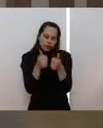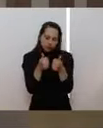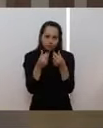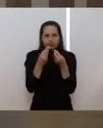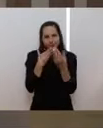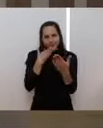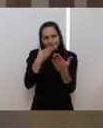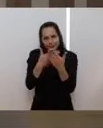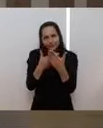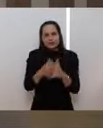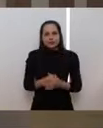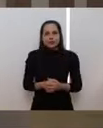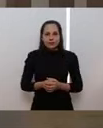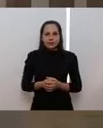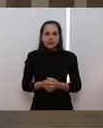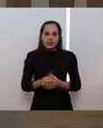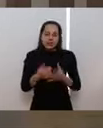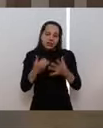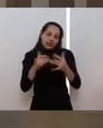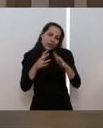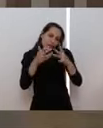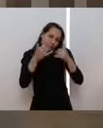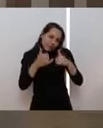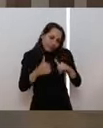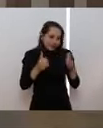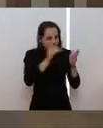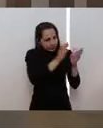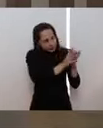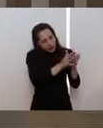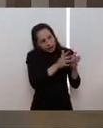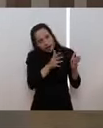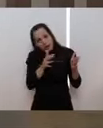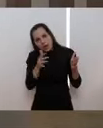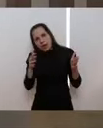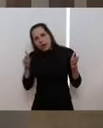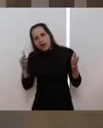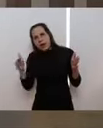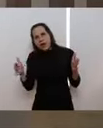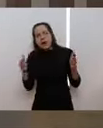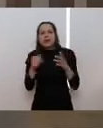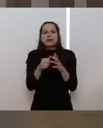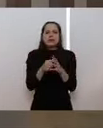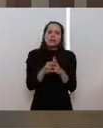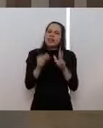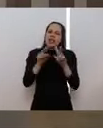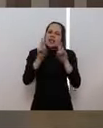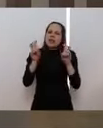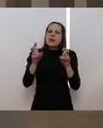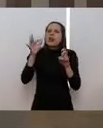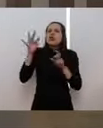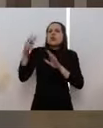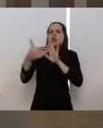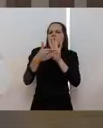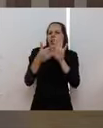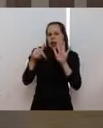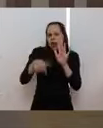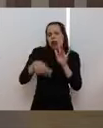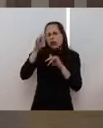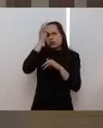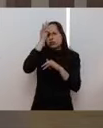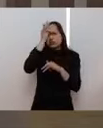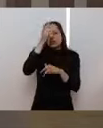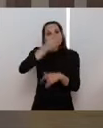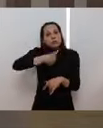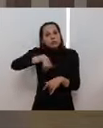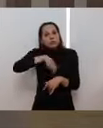y ya finalizando nuestras presentaciones vamos a hablar de esas acciones de tutela que han llegado al hospital nosotros por ser